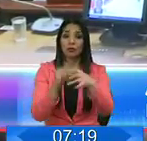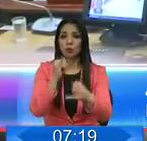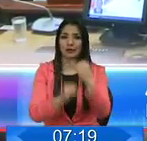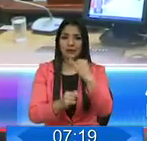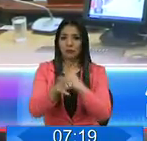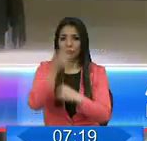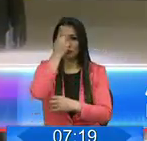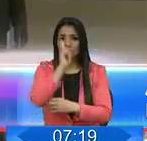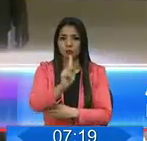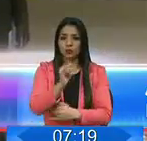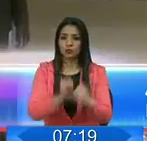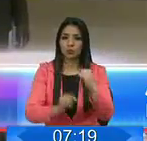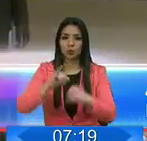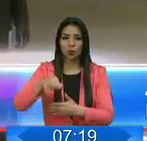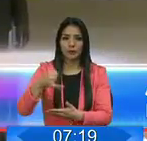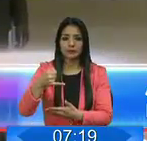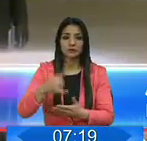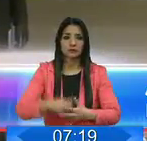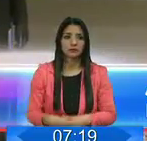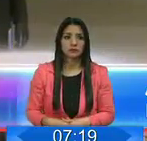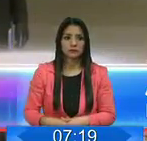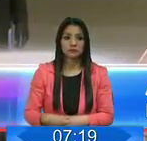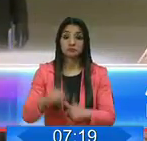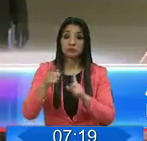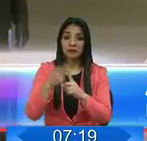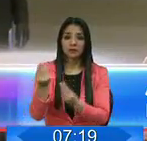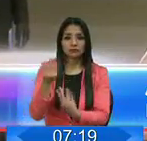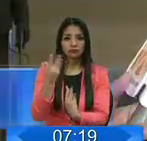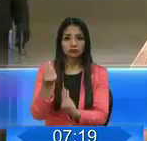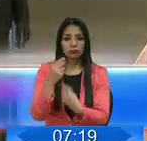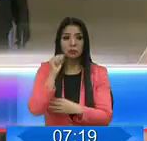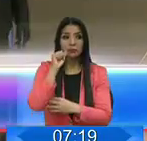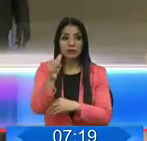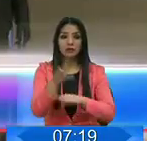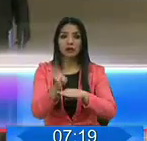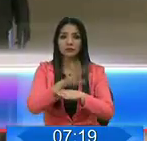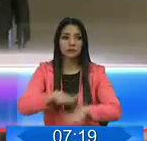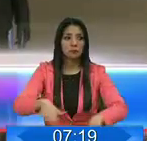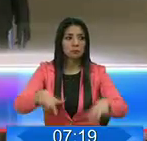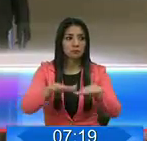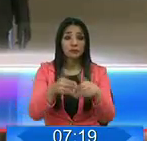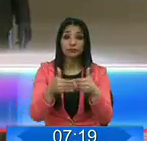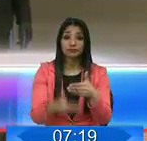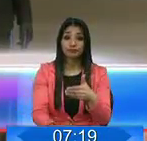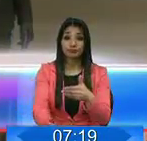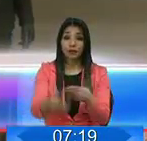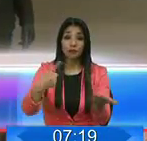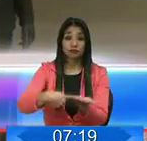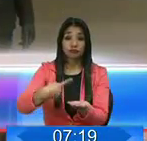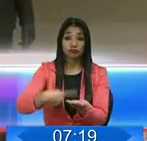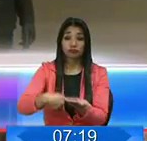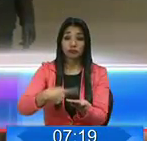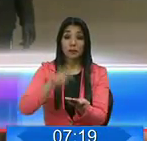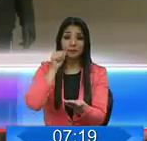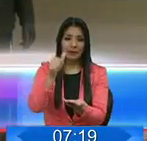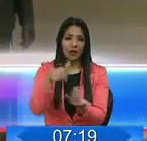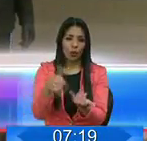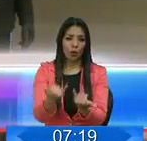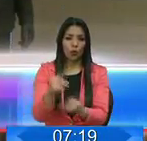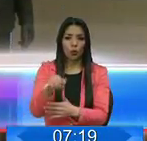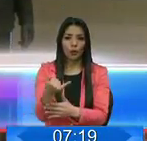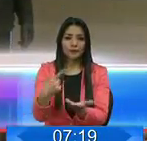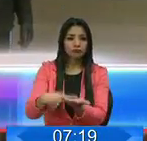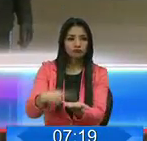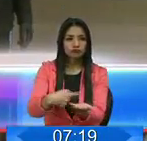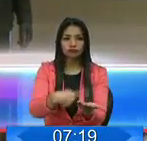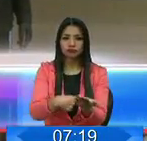jueves. Primero va a escuchar los argumentos mañana en el Pleno. Y durante toda la sesión que se lleve a cabo, las argumentaciones de